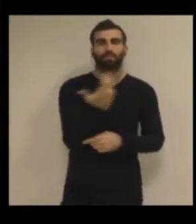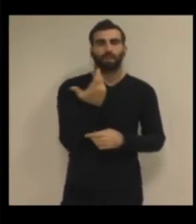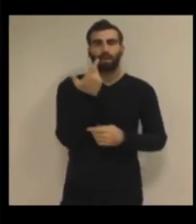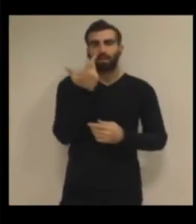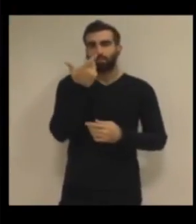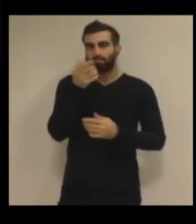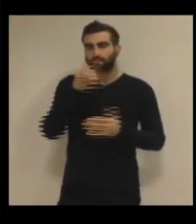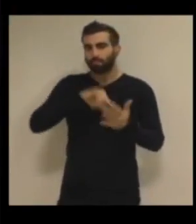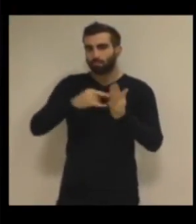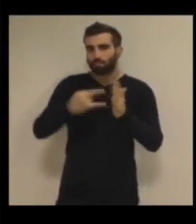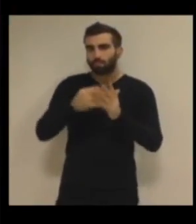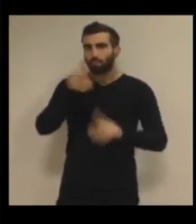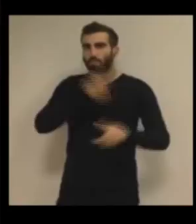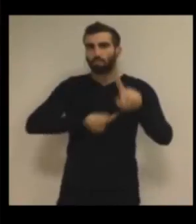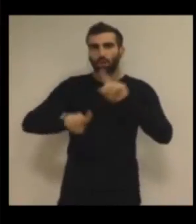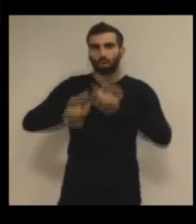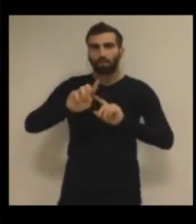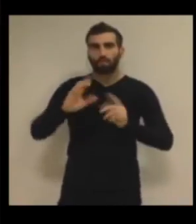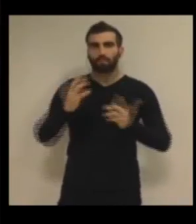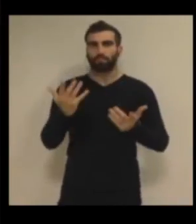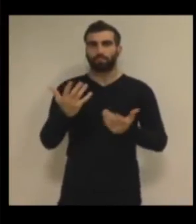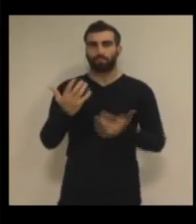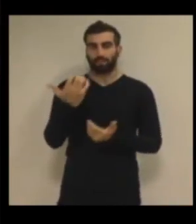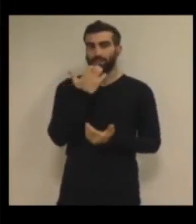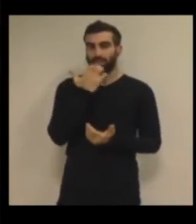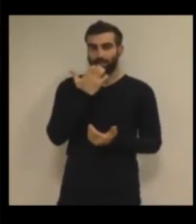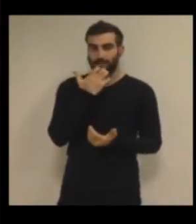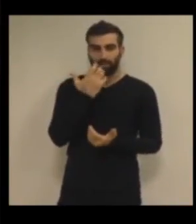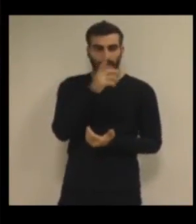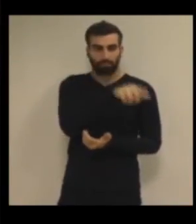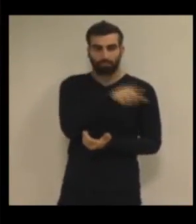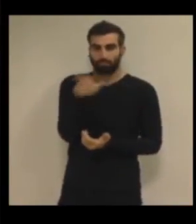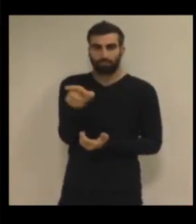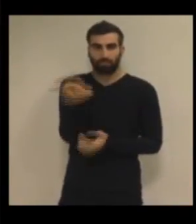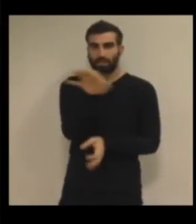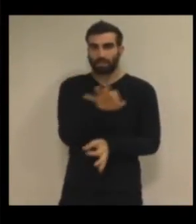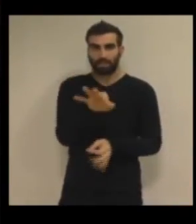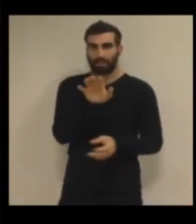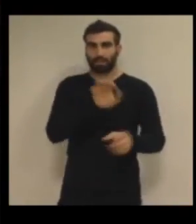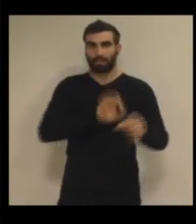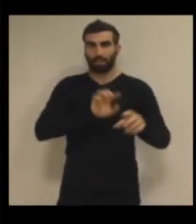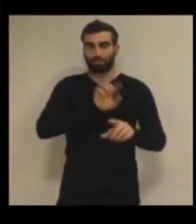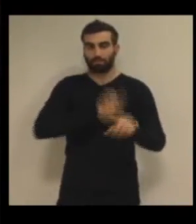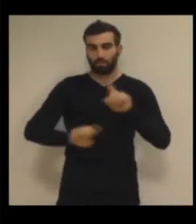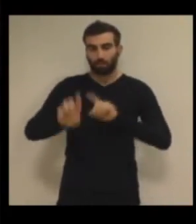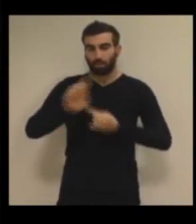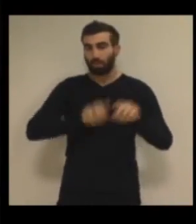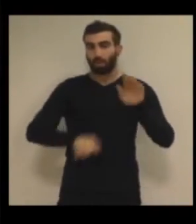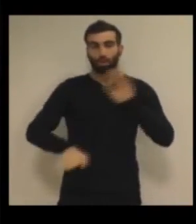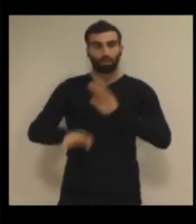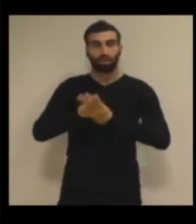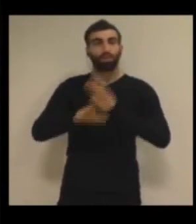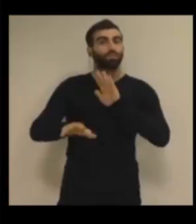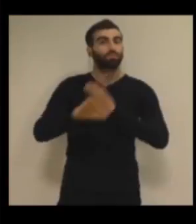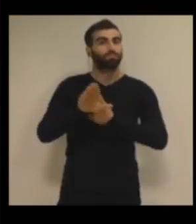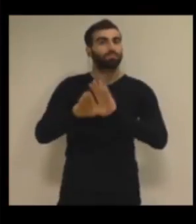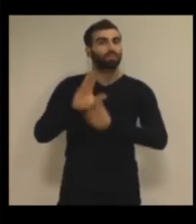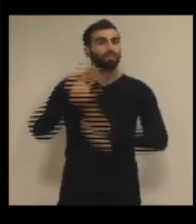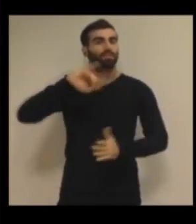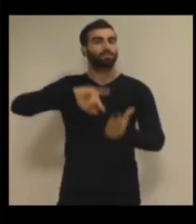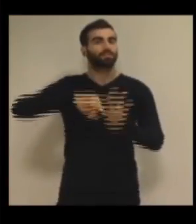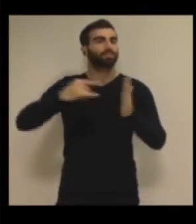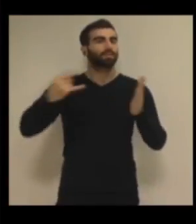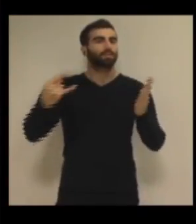Pero si ni uno ni otro sucede, pues entonces la tecnología